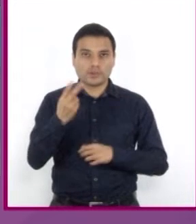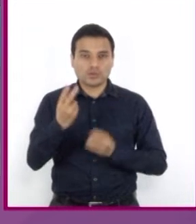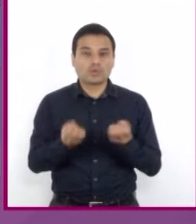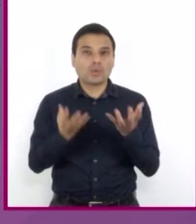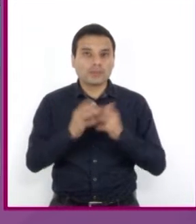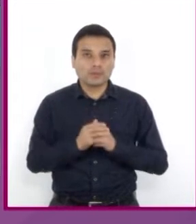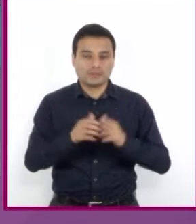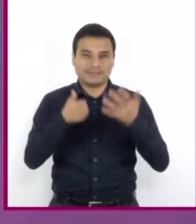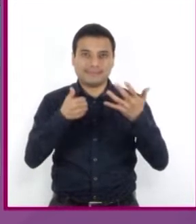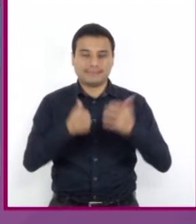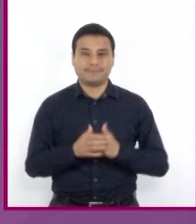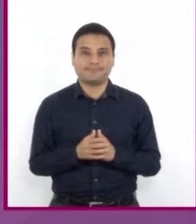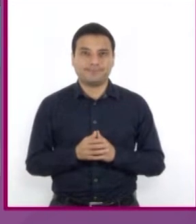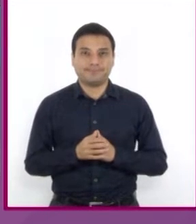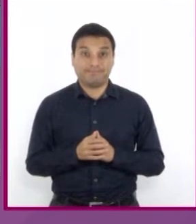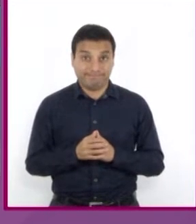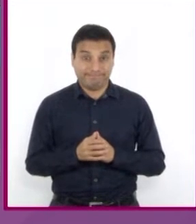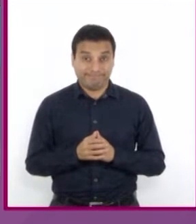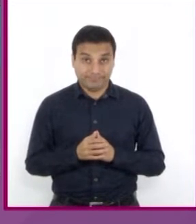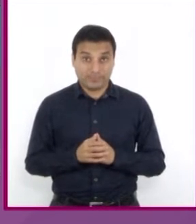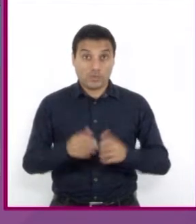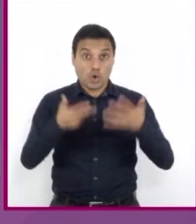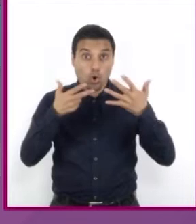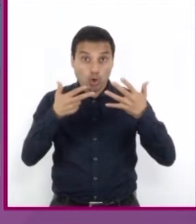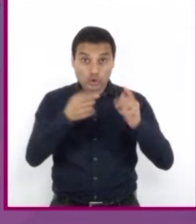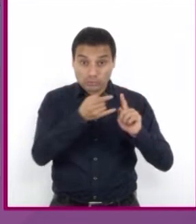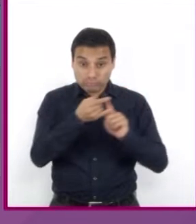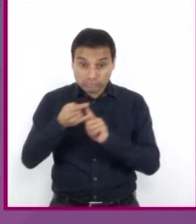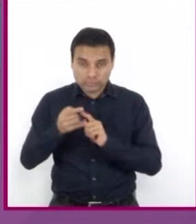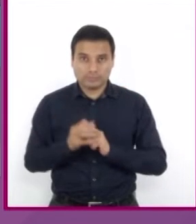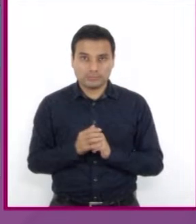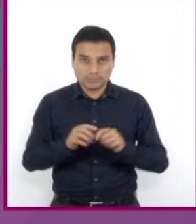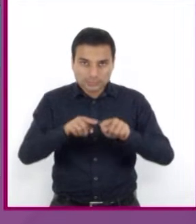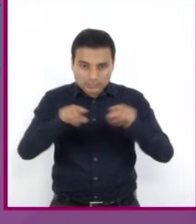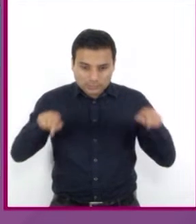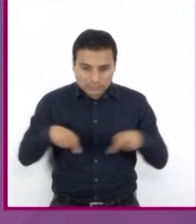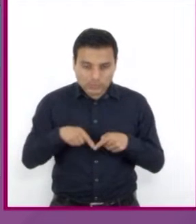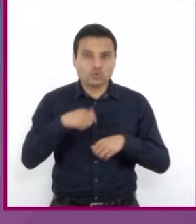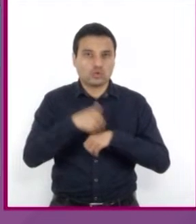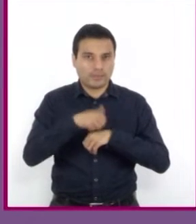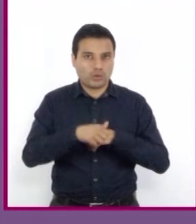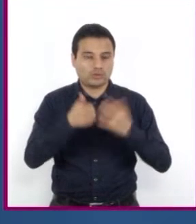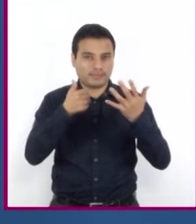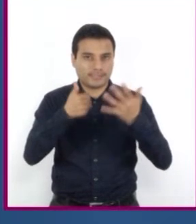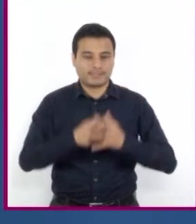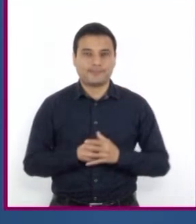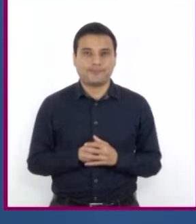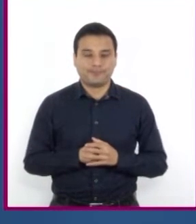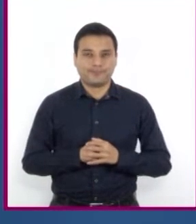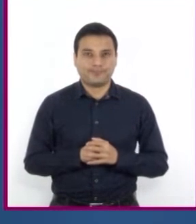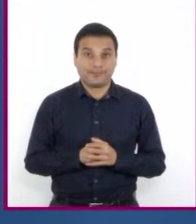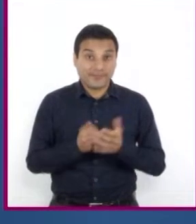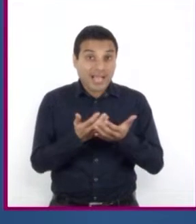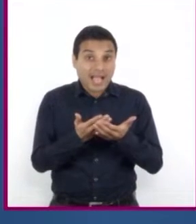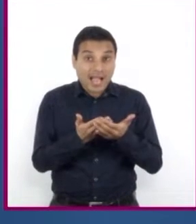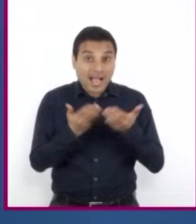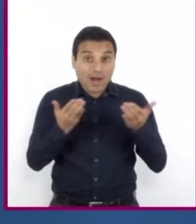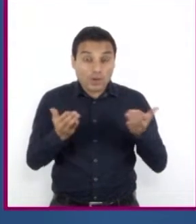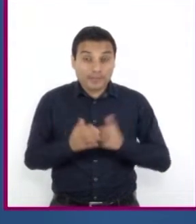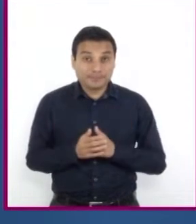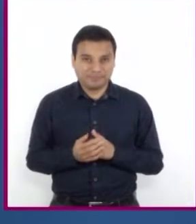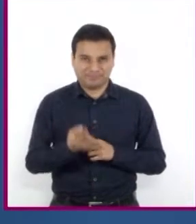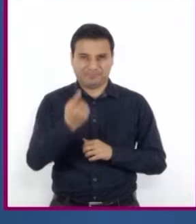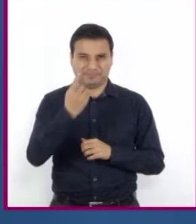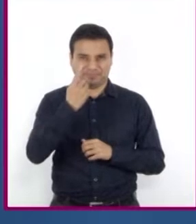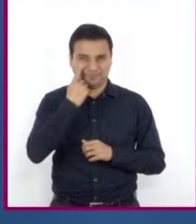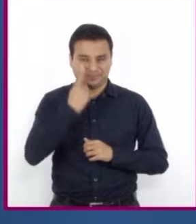6. El estanque con 8 losetas por lado es el término 6 de la sucesión. Ahora, ¿cuál